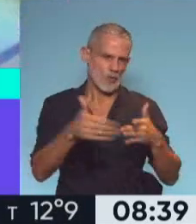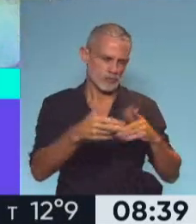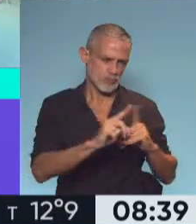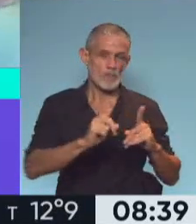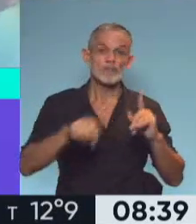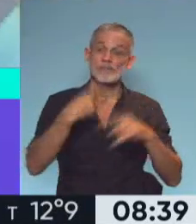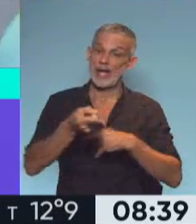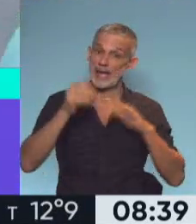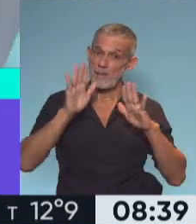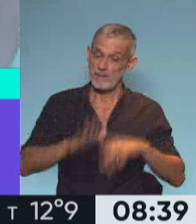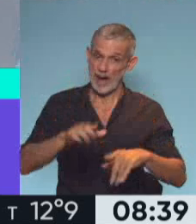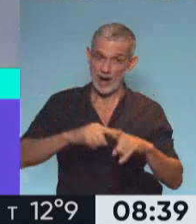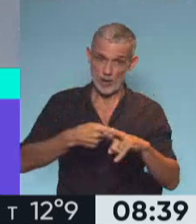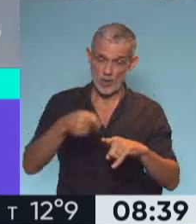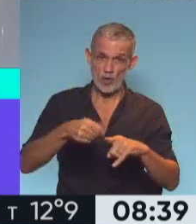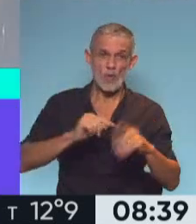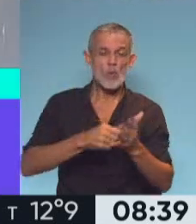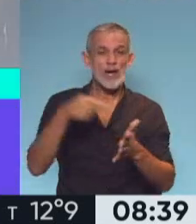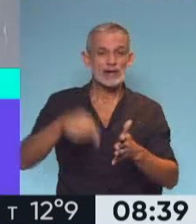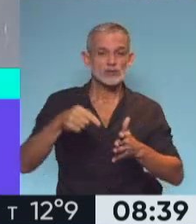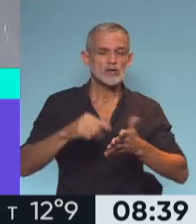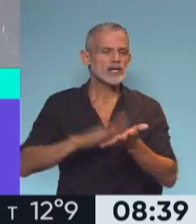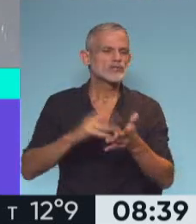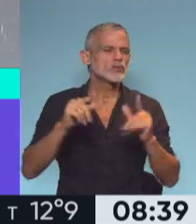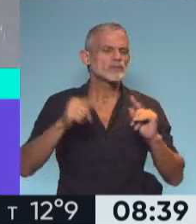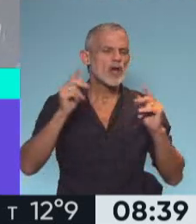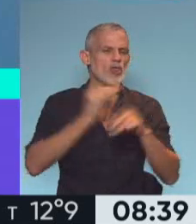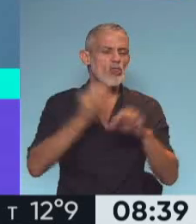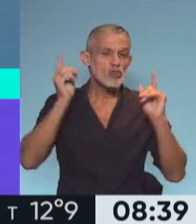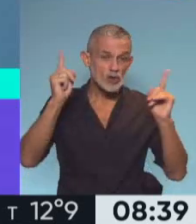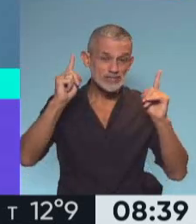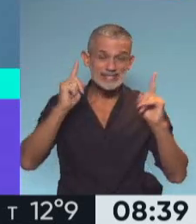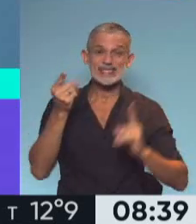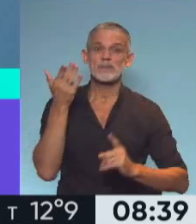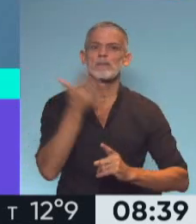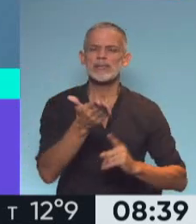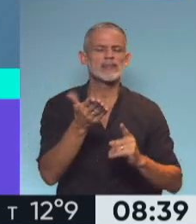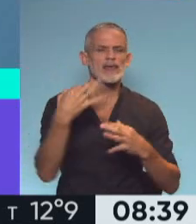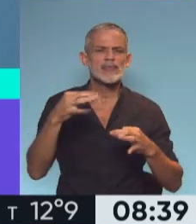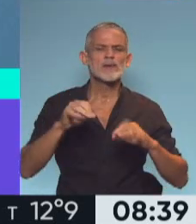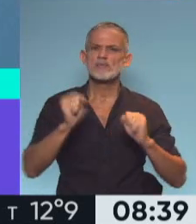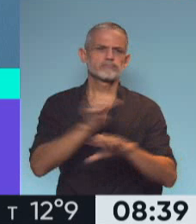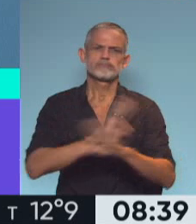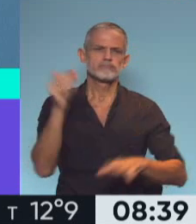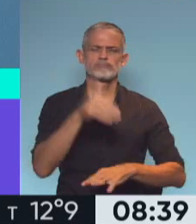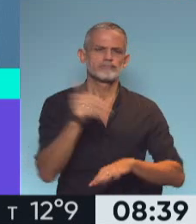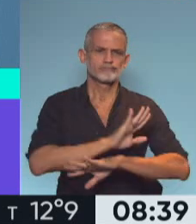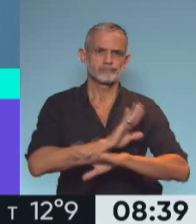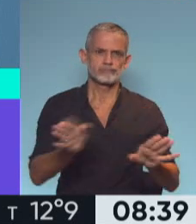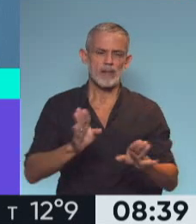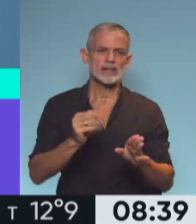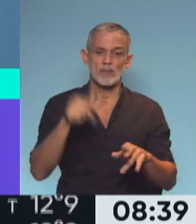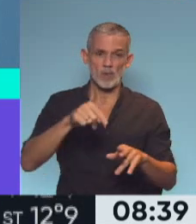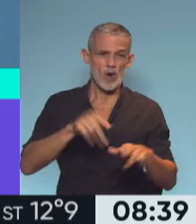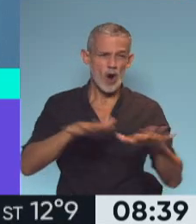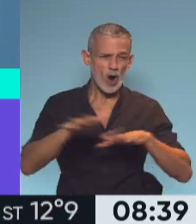paro mañana aquí en la ciudad de Buenos Aires a propósito de los docentes que están pidiendo que se suspendan las actividades presenciales, por lo menos en